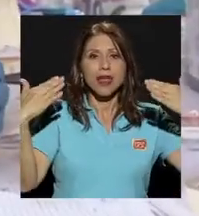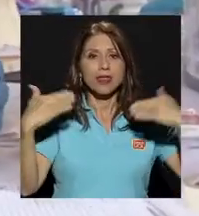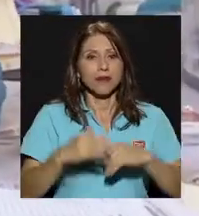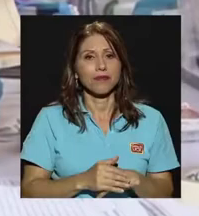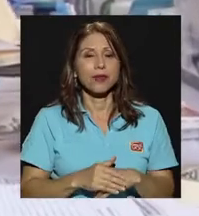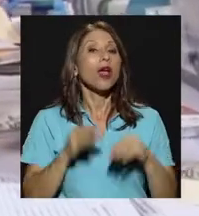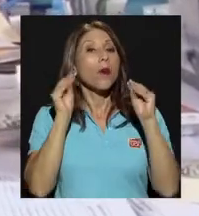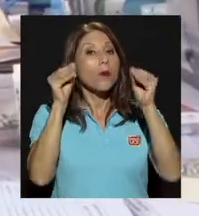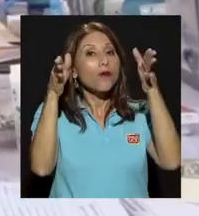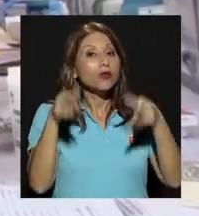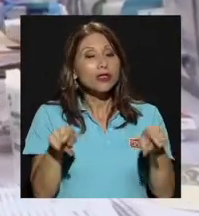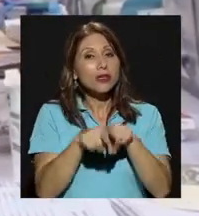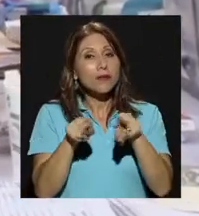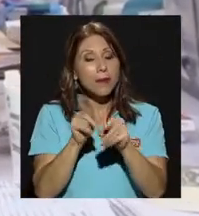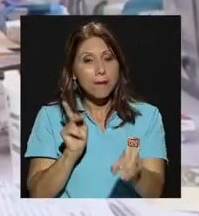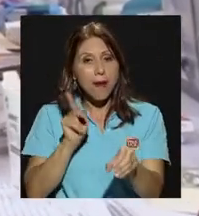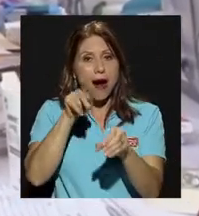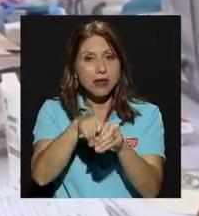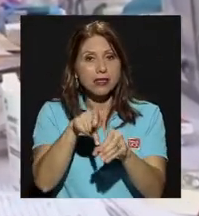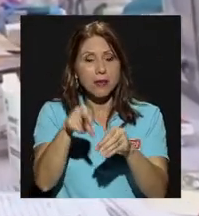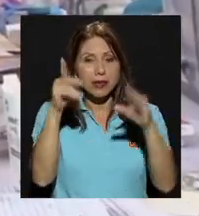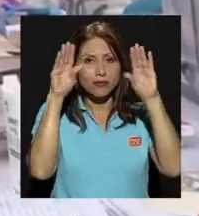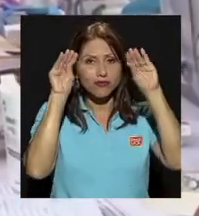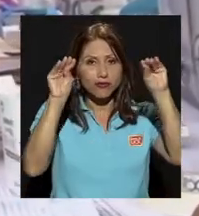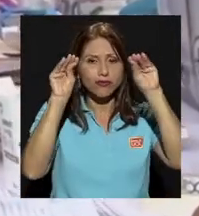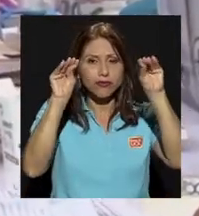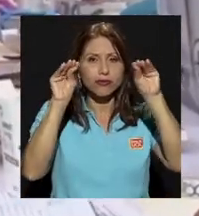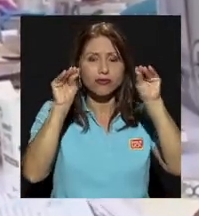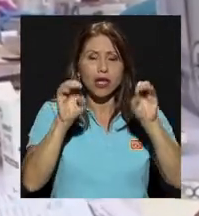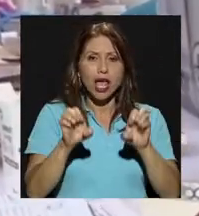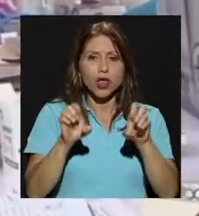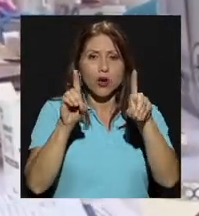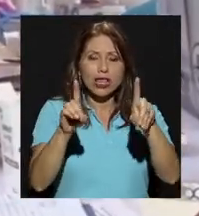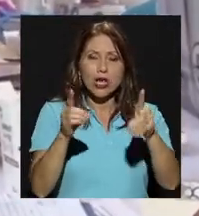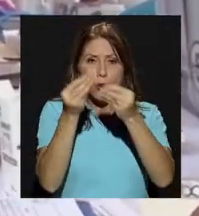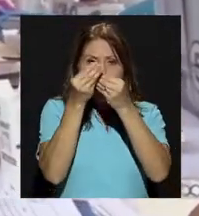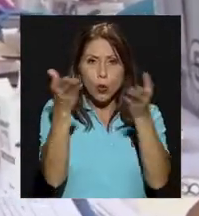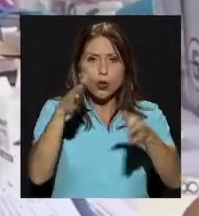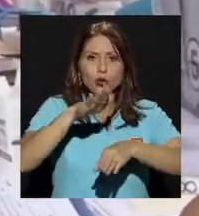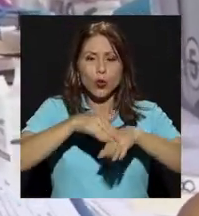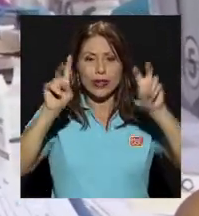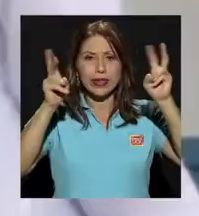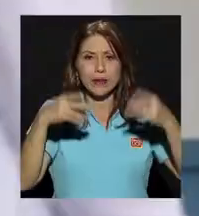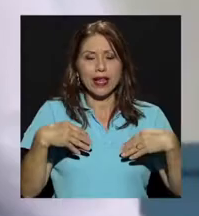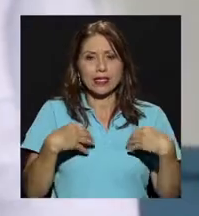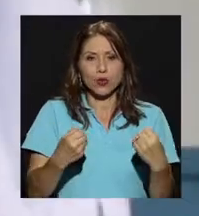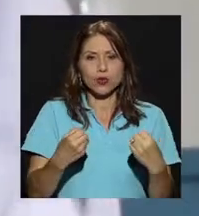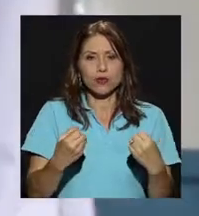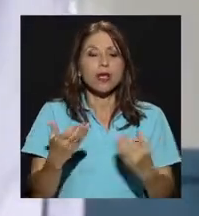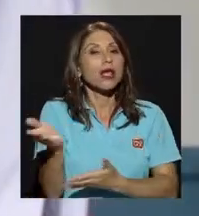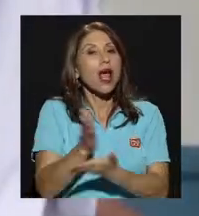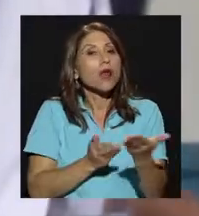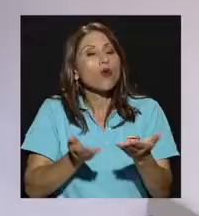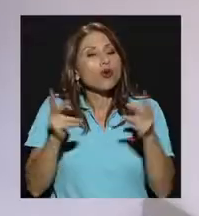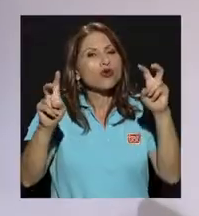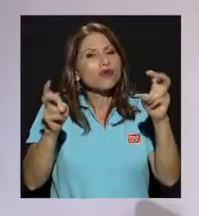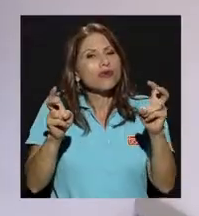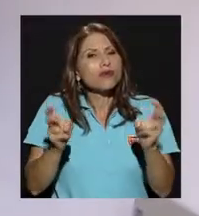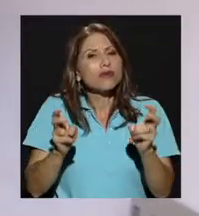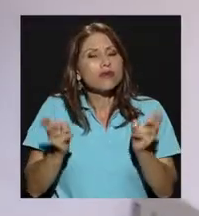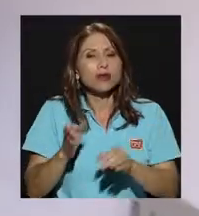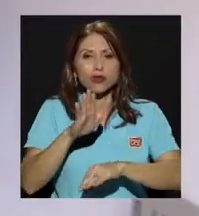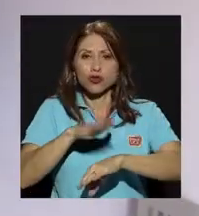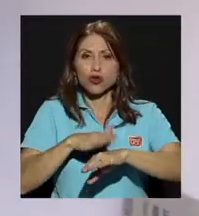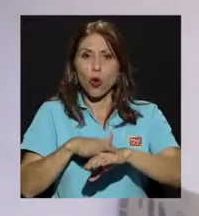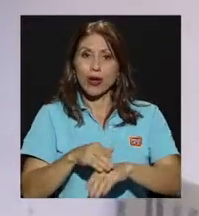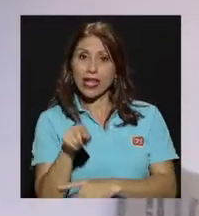profesores también participan de estos espacios informativos y educativos en torno al tema de la salud y algunos aspectos sobre